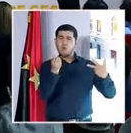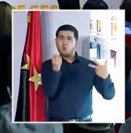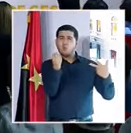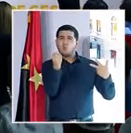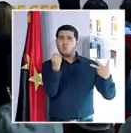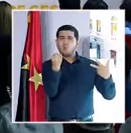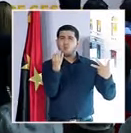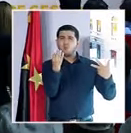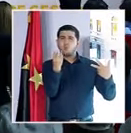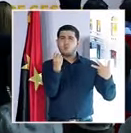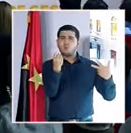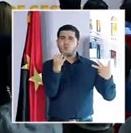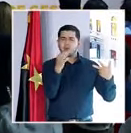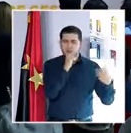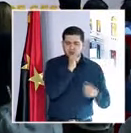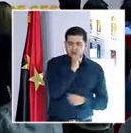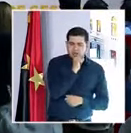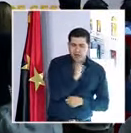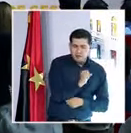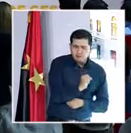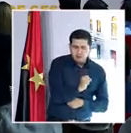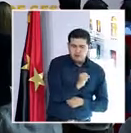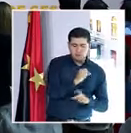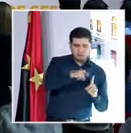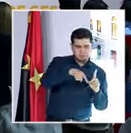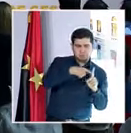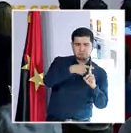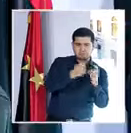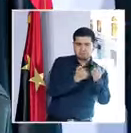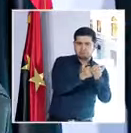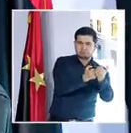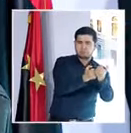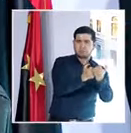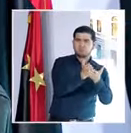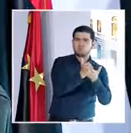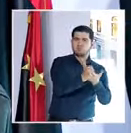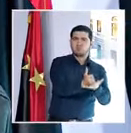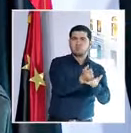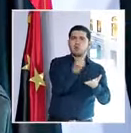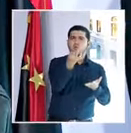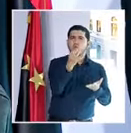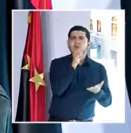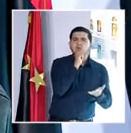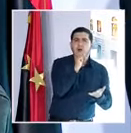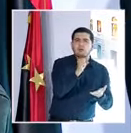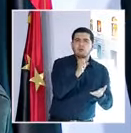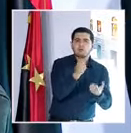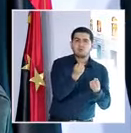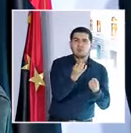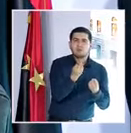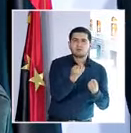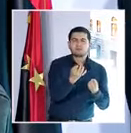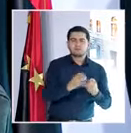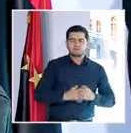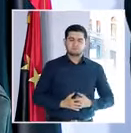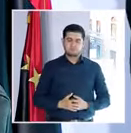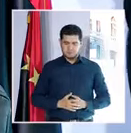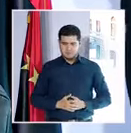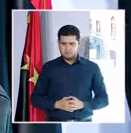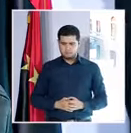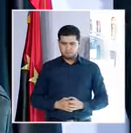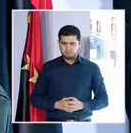con su plan de gobierno? Bueno, este es un programa que hubiésemos querido ponerlo en práctica,